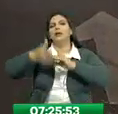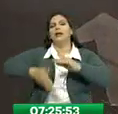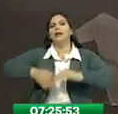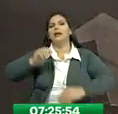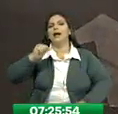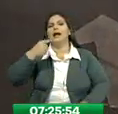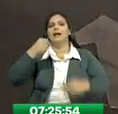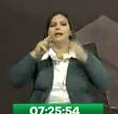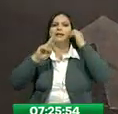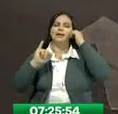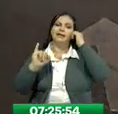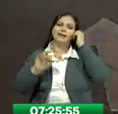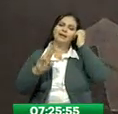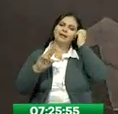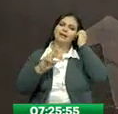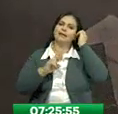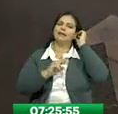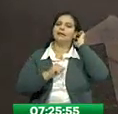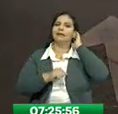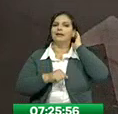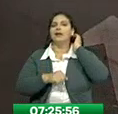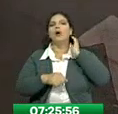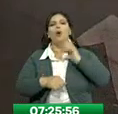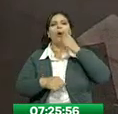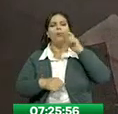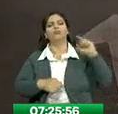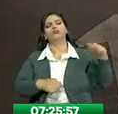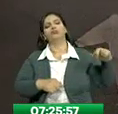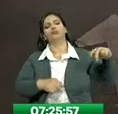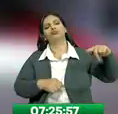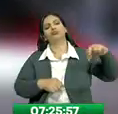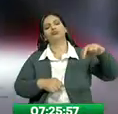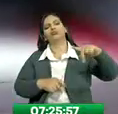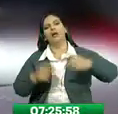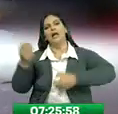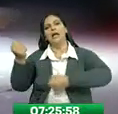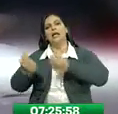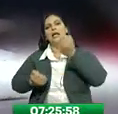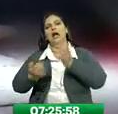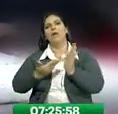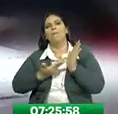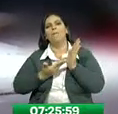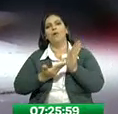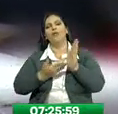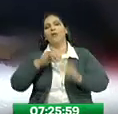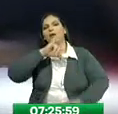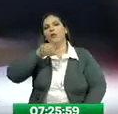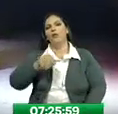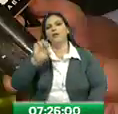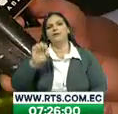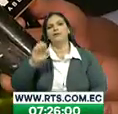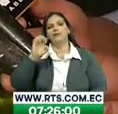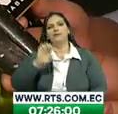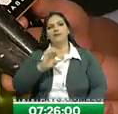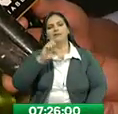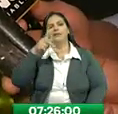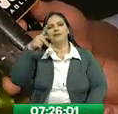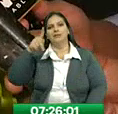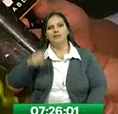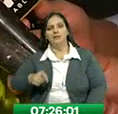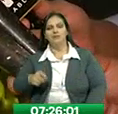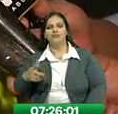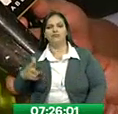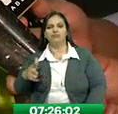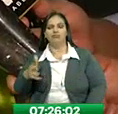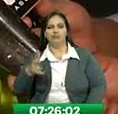fue interceptada por un vehículo tipo Jeep, de donde se bajó un sujeto y acabó con su vida. Tiene unos impactos